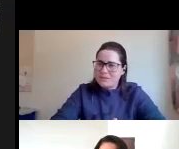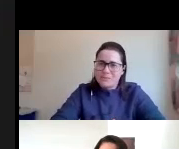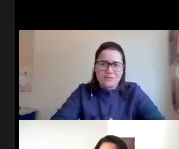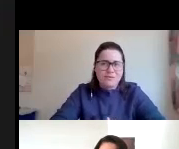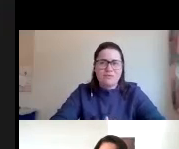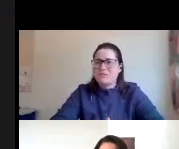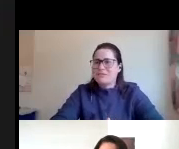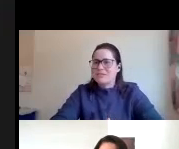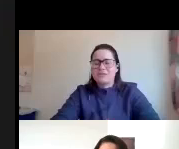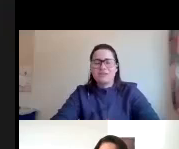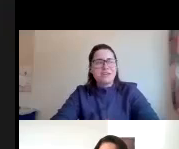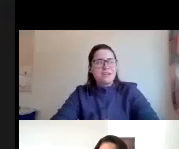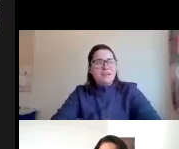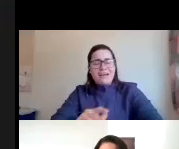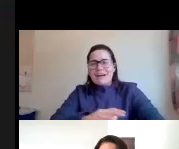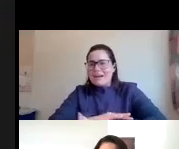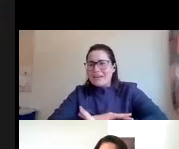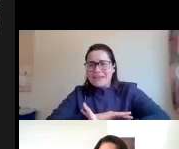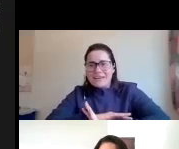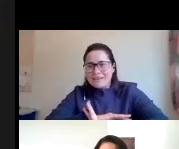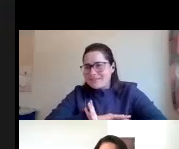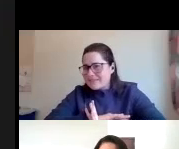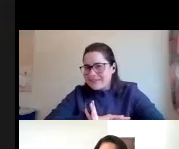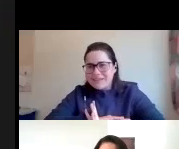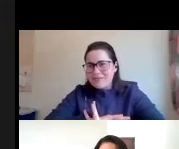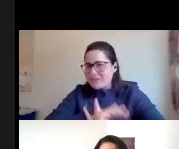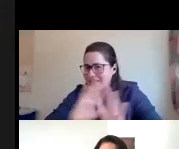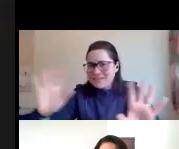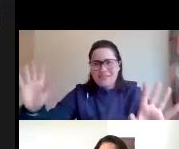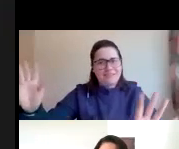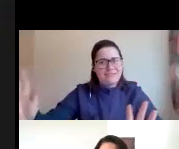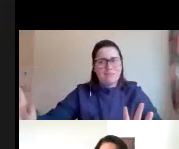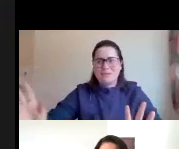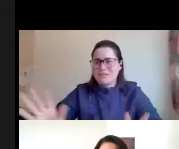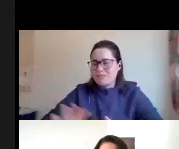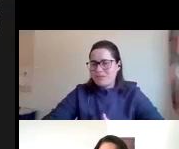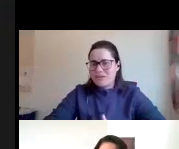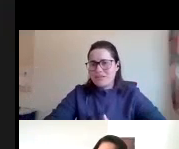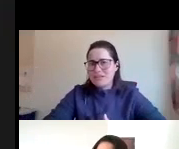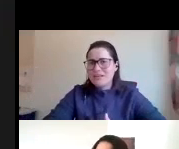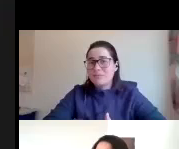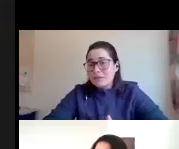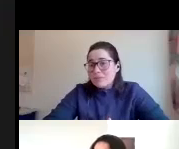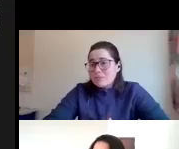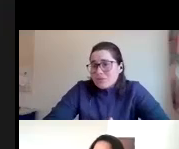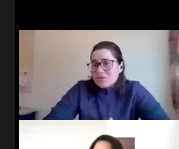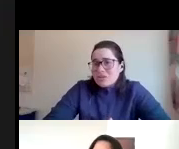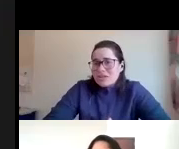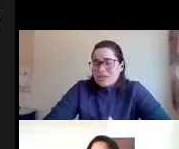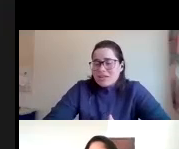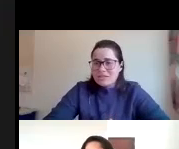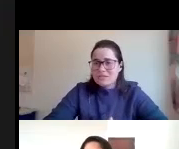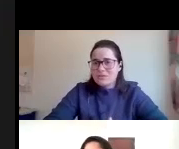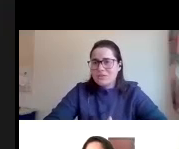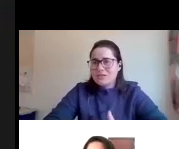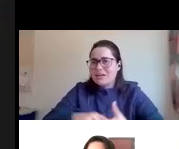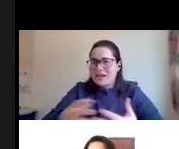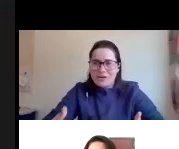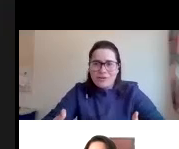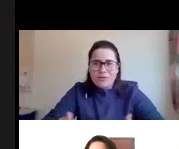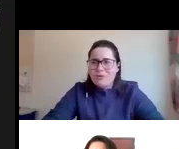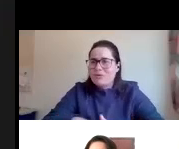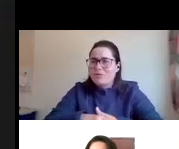respuestas para procesos de eutrofización hay infinitas respuestas que podrían ser y depende mucho del caso